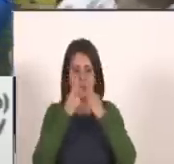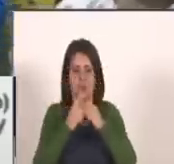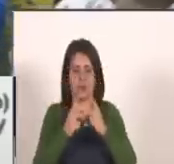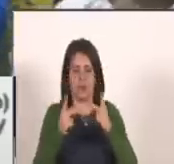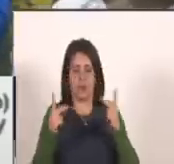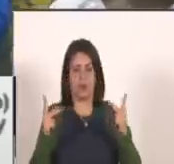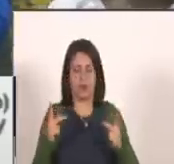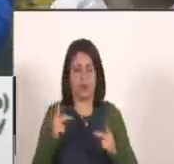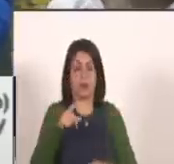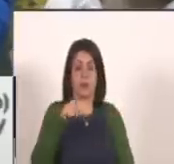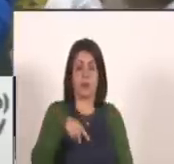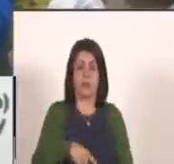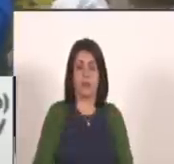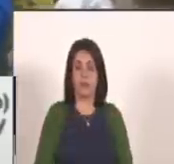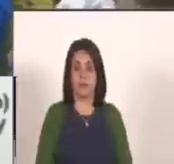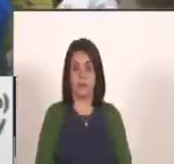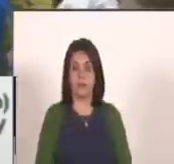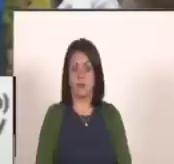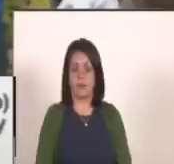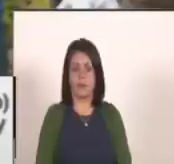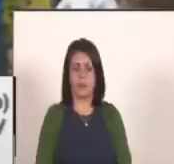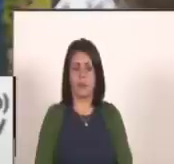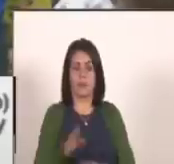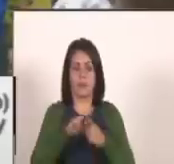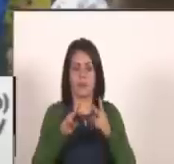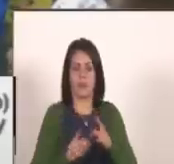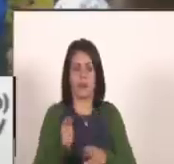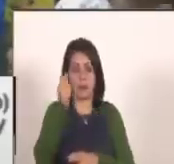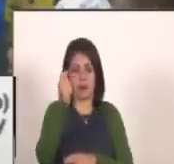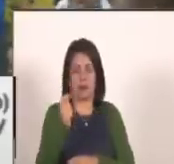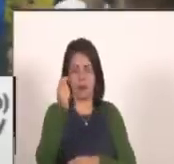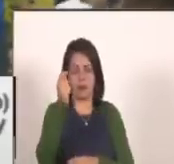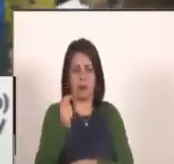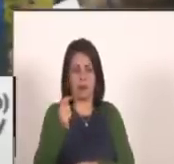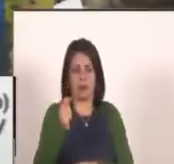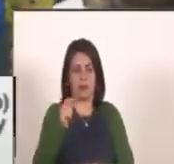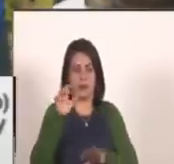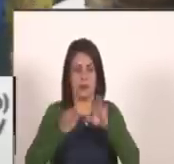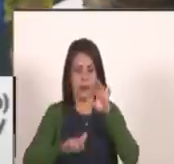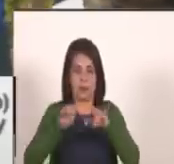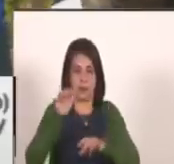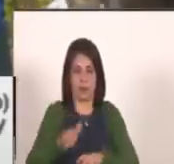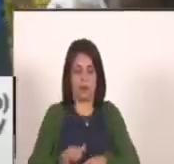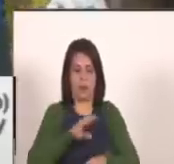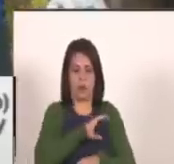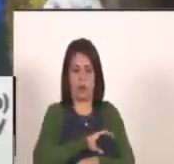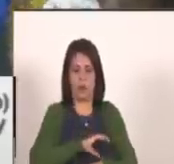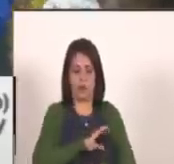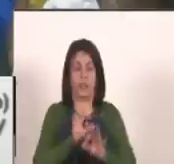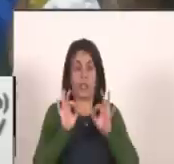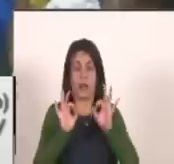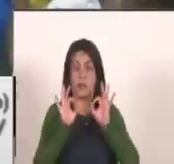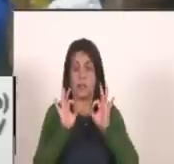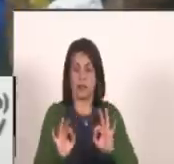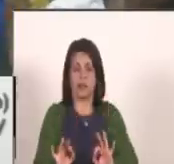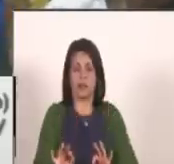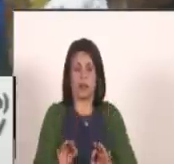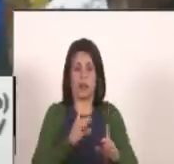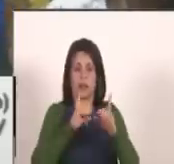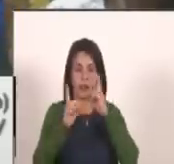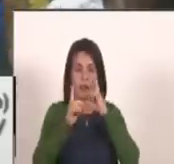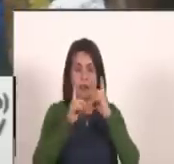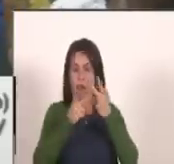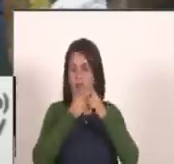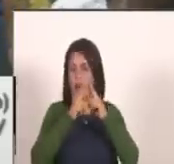pública y a su vez en materia legislativa, como secretario de la Comisión Especial para el